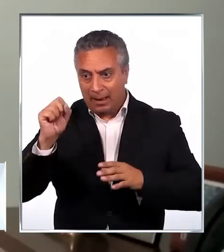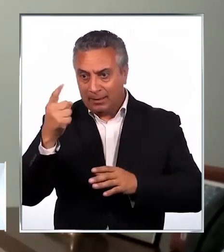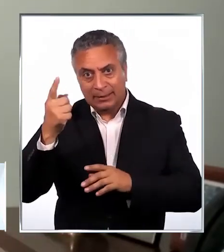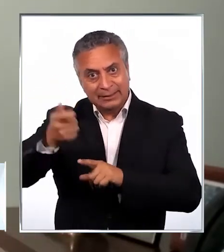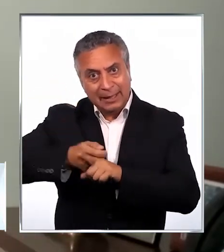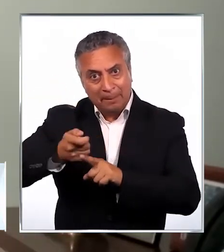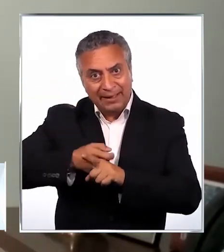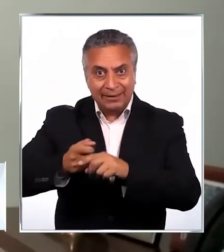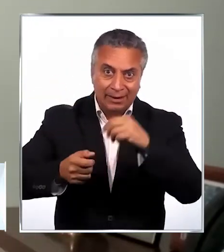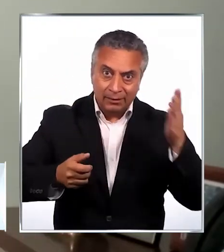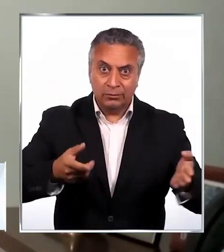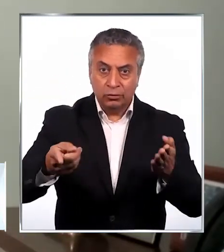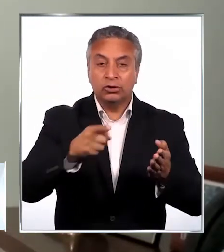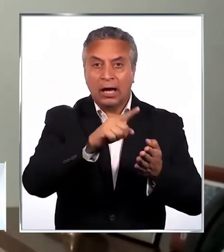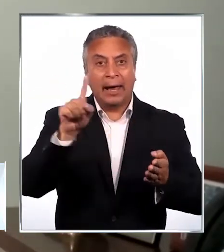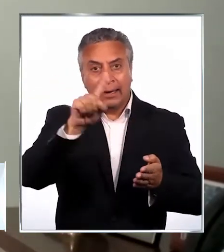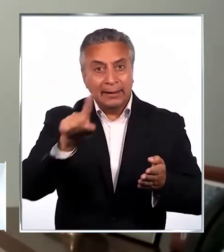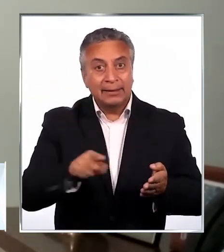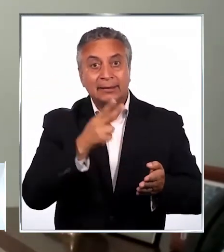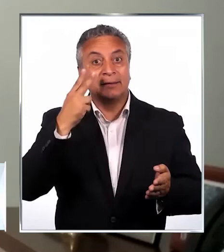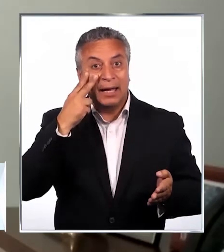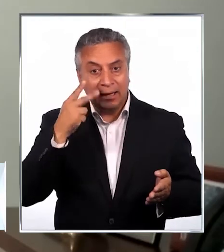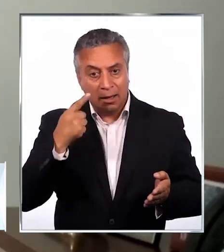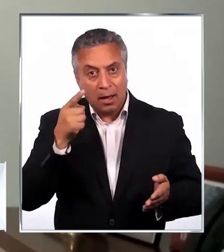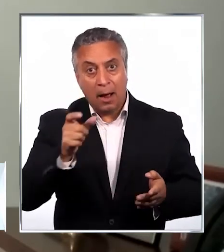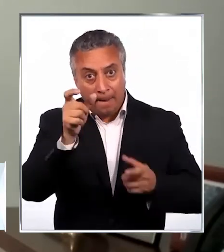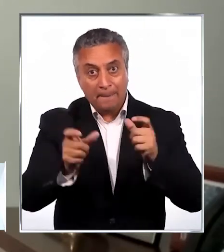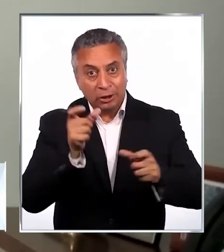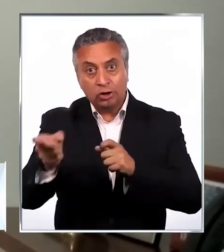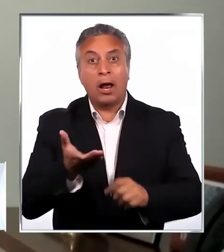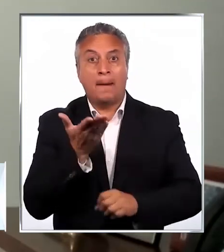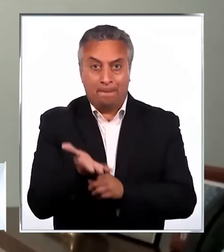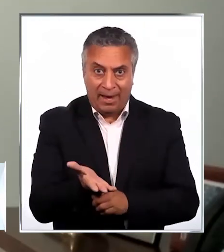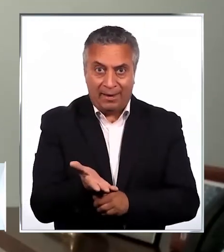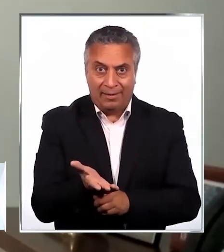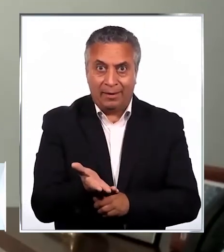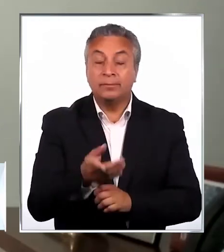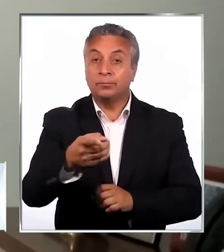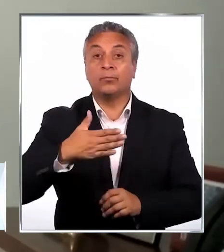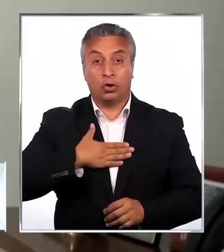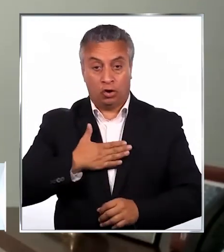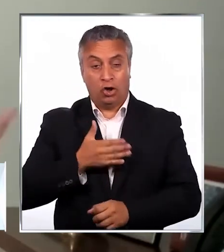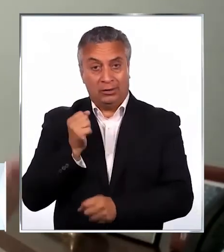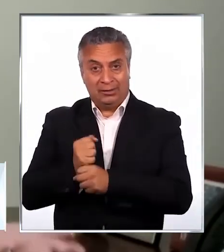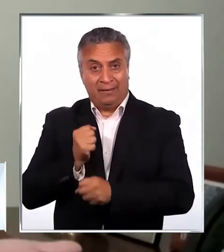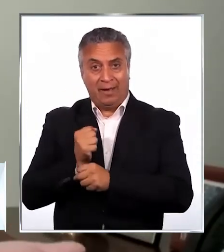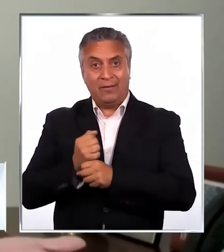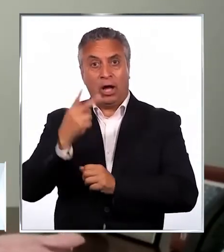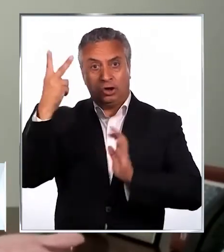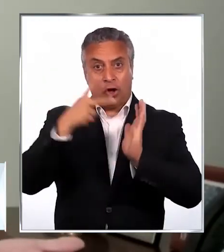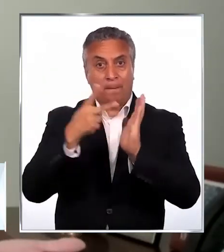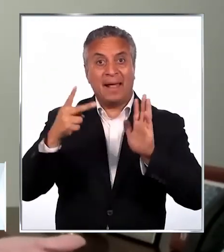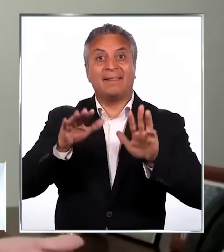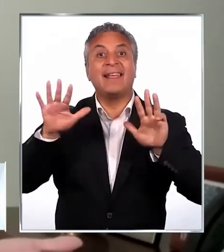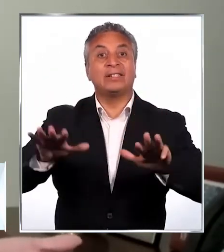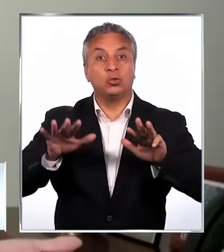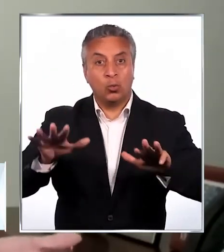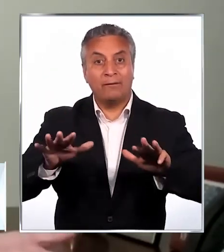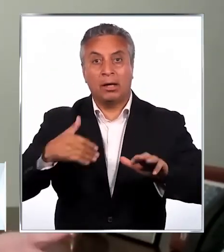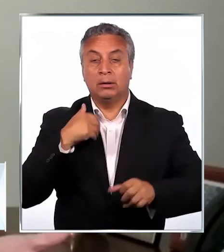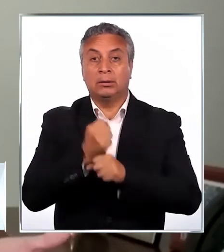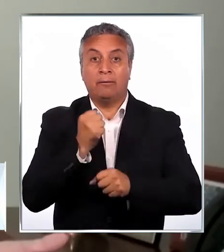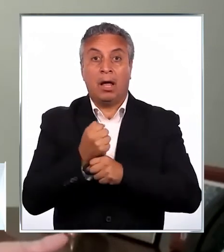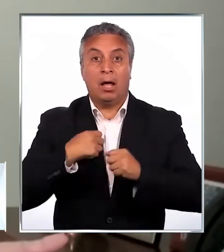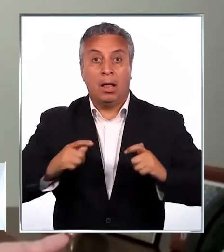de forma automática a través del Servicio de Impuesto Interno cuando la persona lo solicita. Es decir, si yo trabajaba el 2019